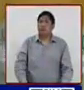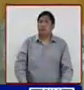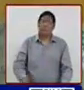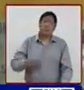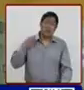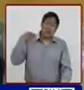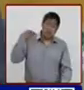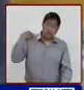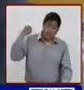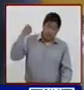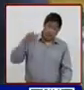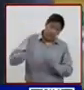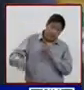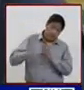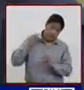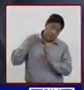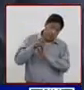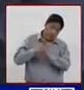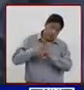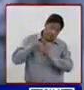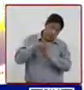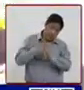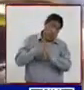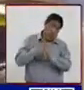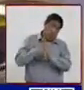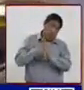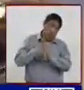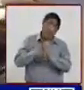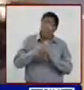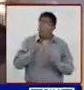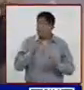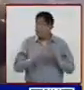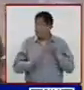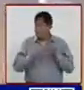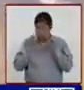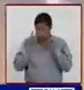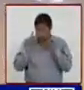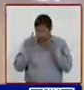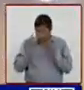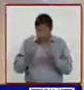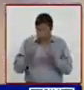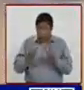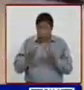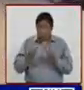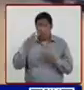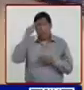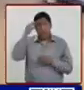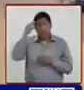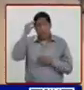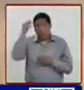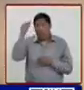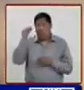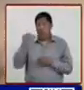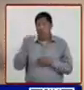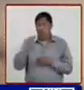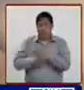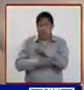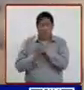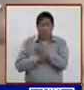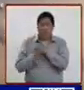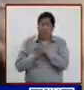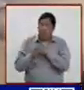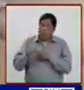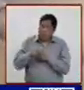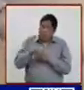Coronel, hasta nuestra sala de prensa ha llegado este video en el que se ve a delincuentes que están atracando en